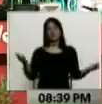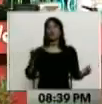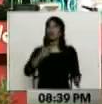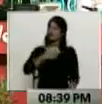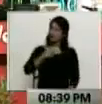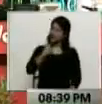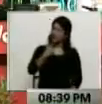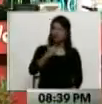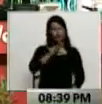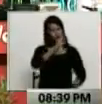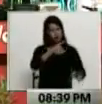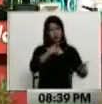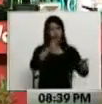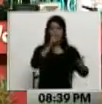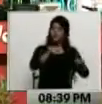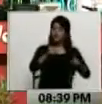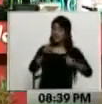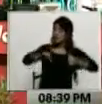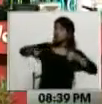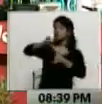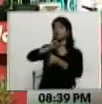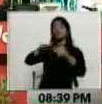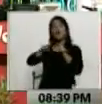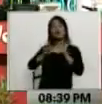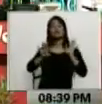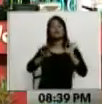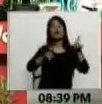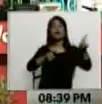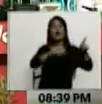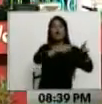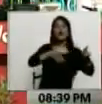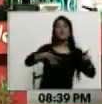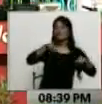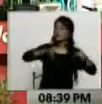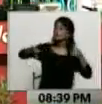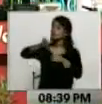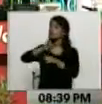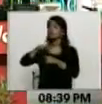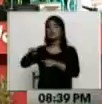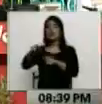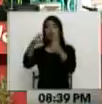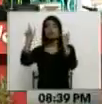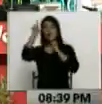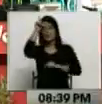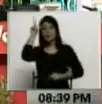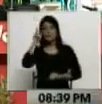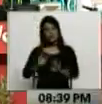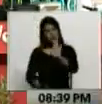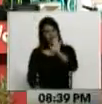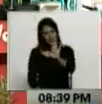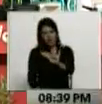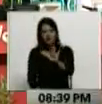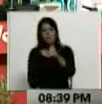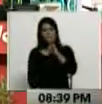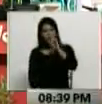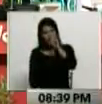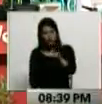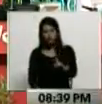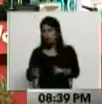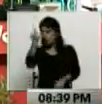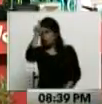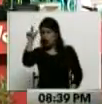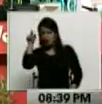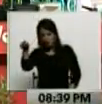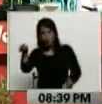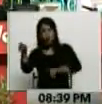ahoo Yo di por reciprocidad Sí dijo pero reciprocidad Por qué Leopoldo López será